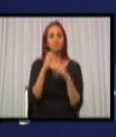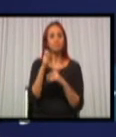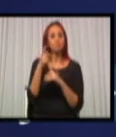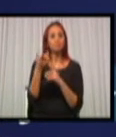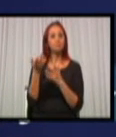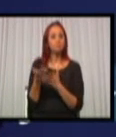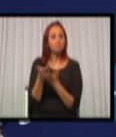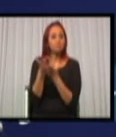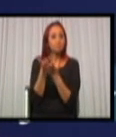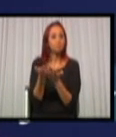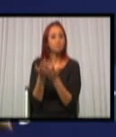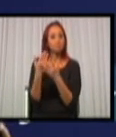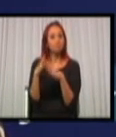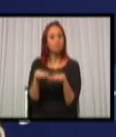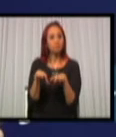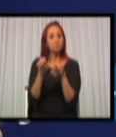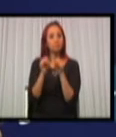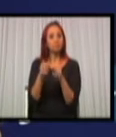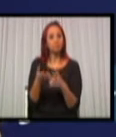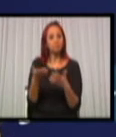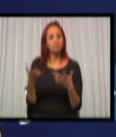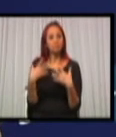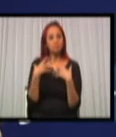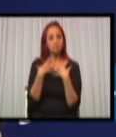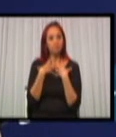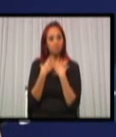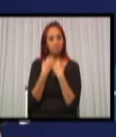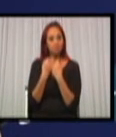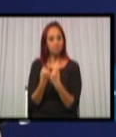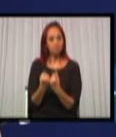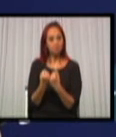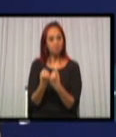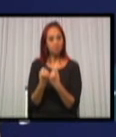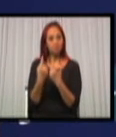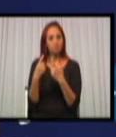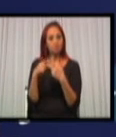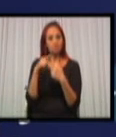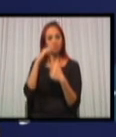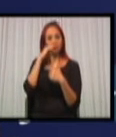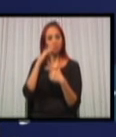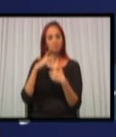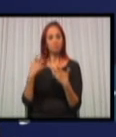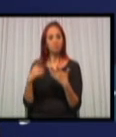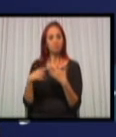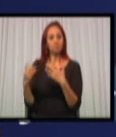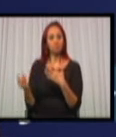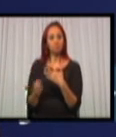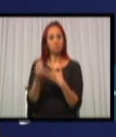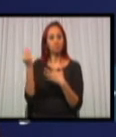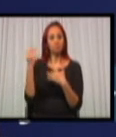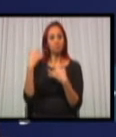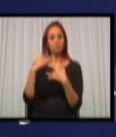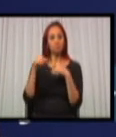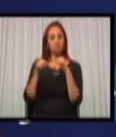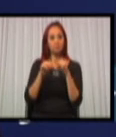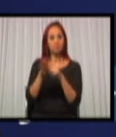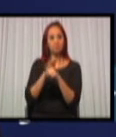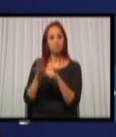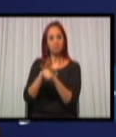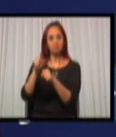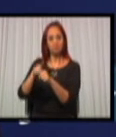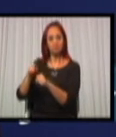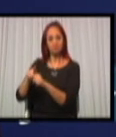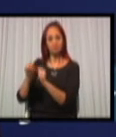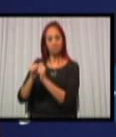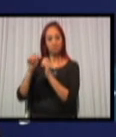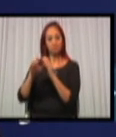la abarcaremos en salud, niños, jóvenes. Vamos a estar de lleno participando